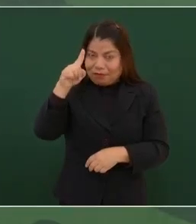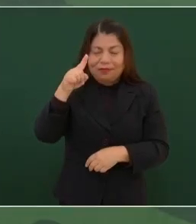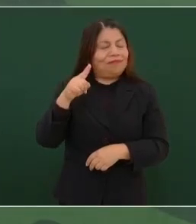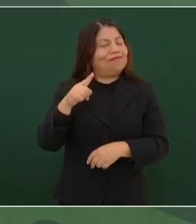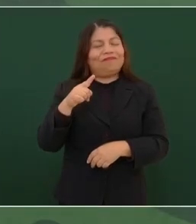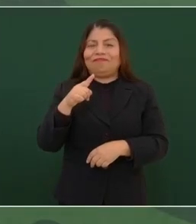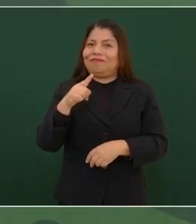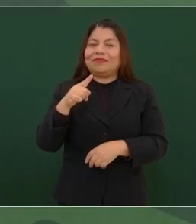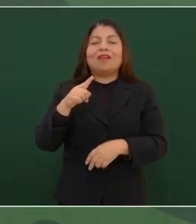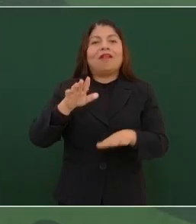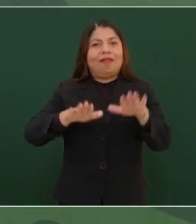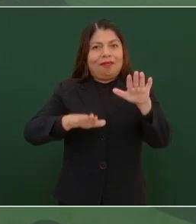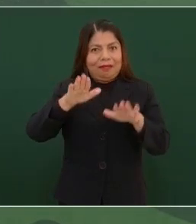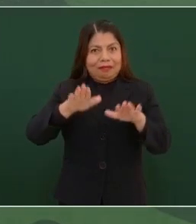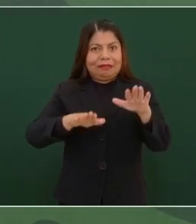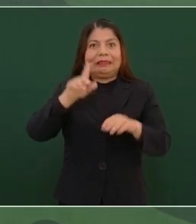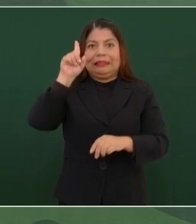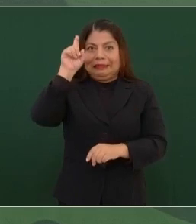se